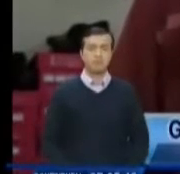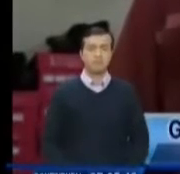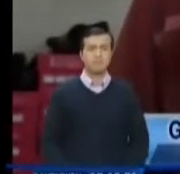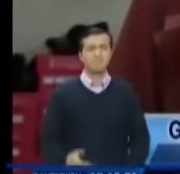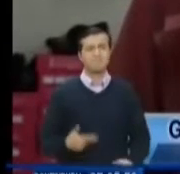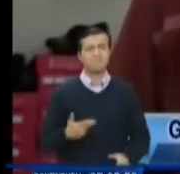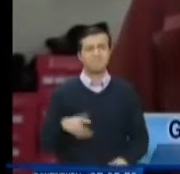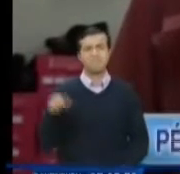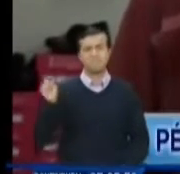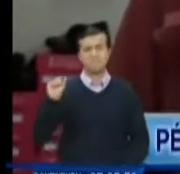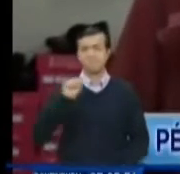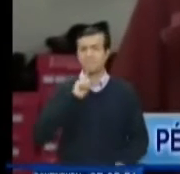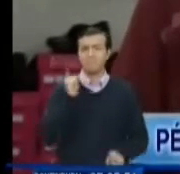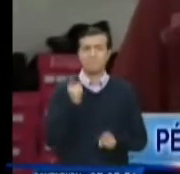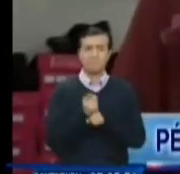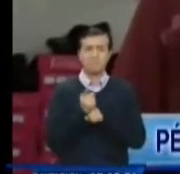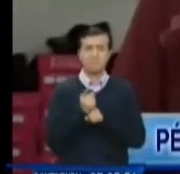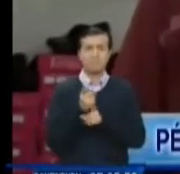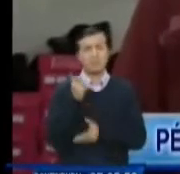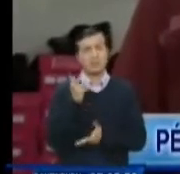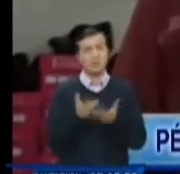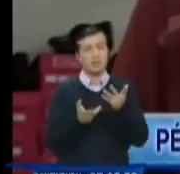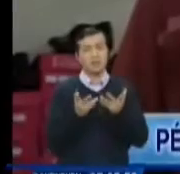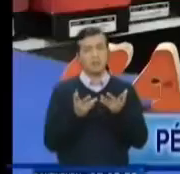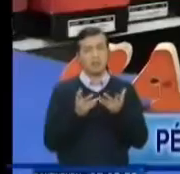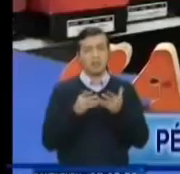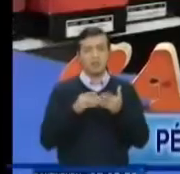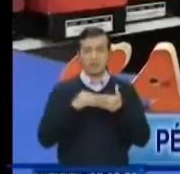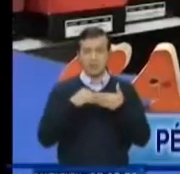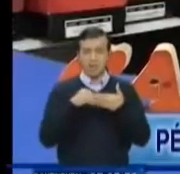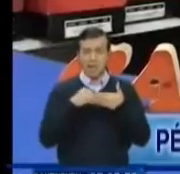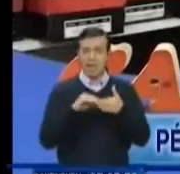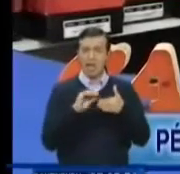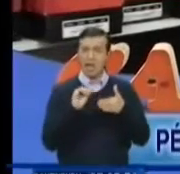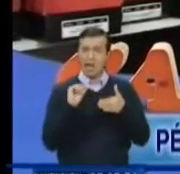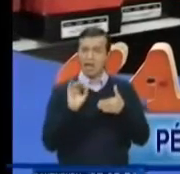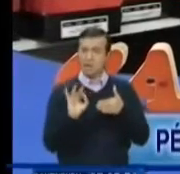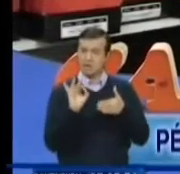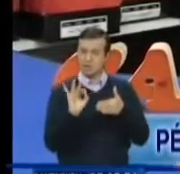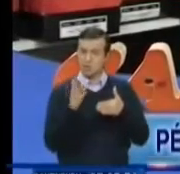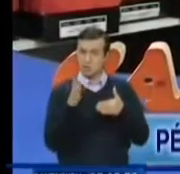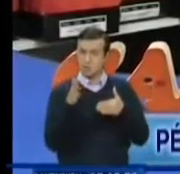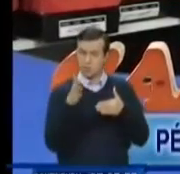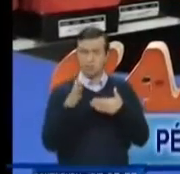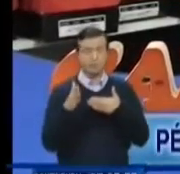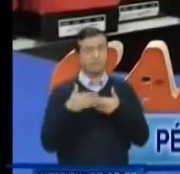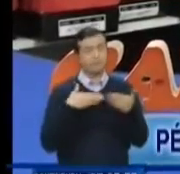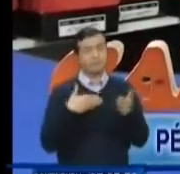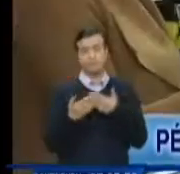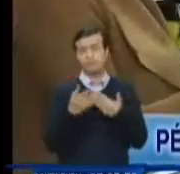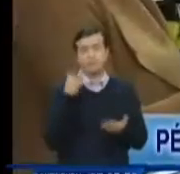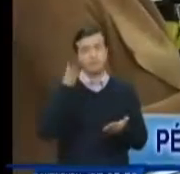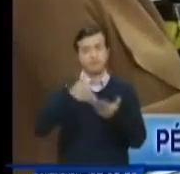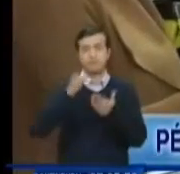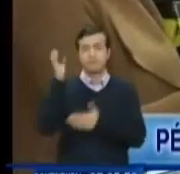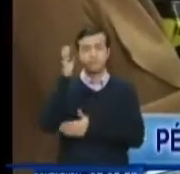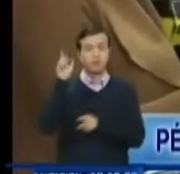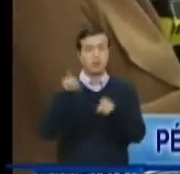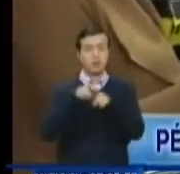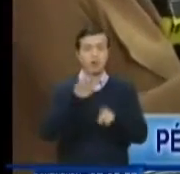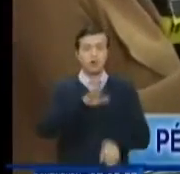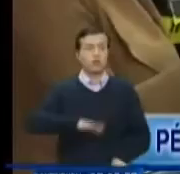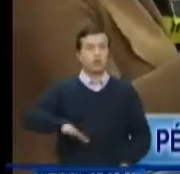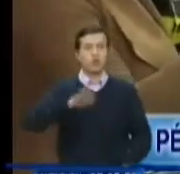a mejor precio, pero aunque no de pronto en cuero. Y es que este panorama se repite en todos los locales de zapatos de